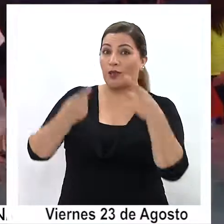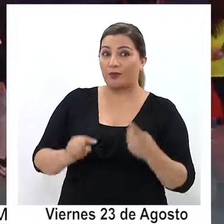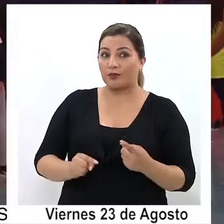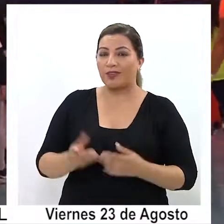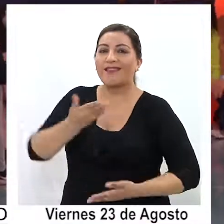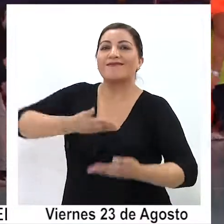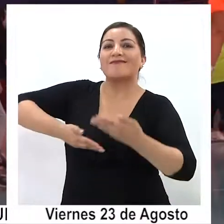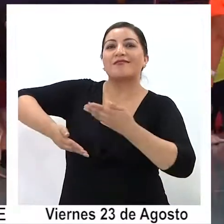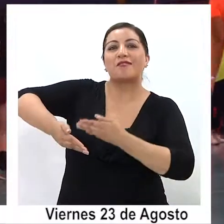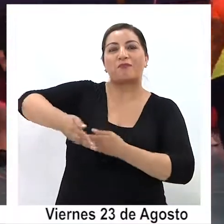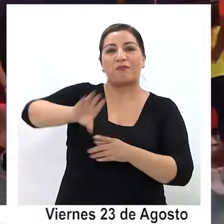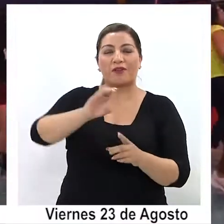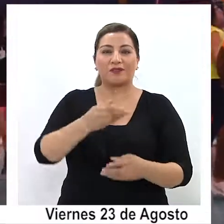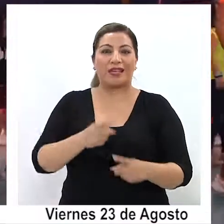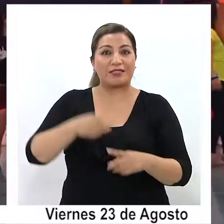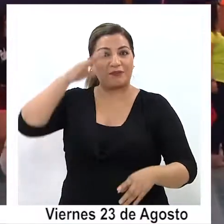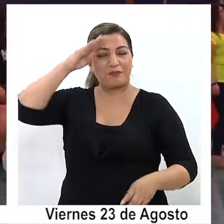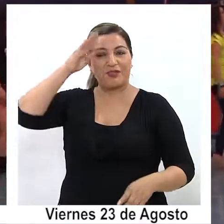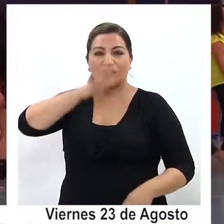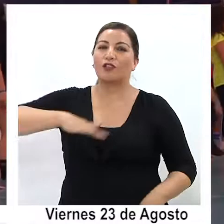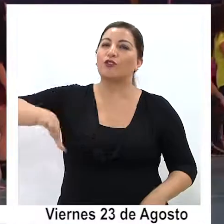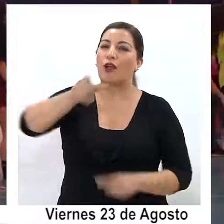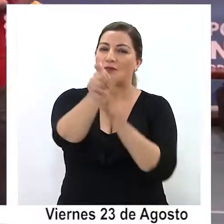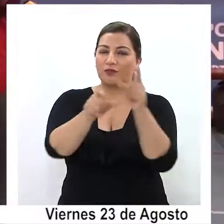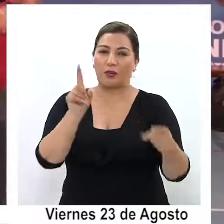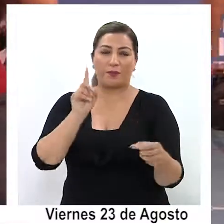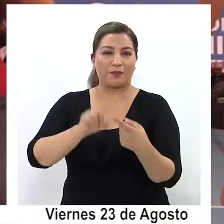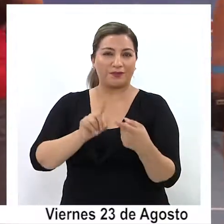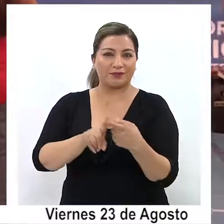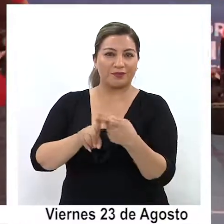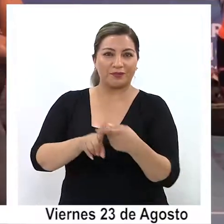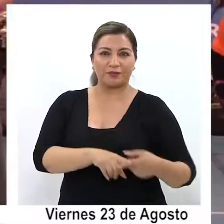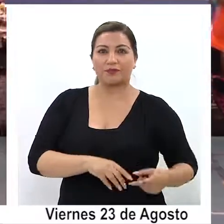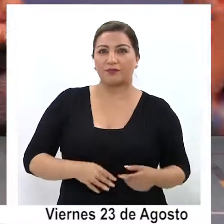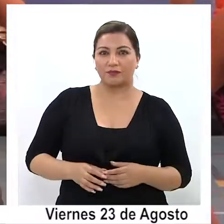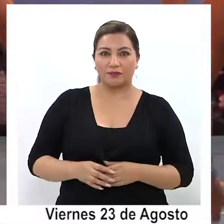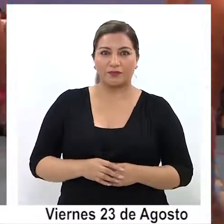e intercambio de conocimientos entre todos los participantes.